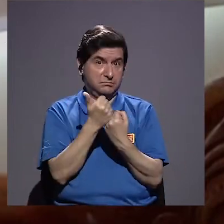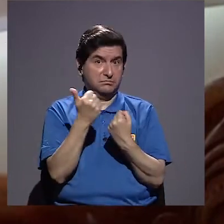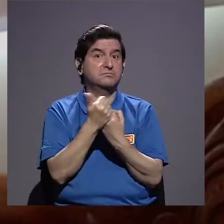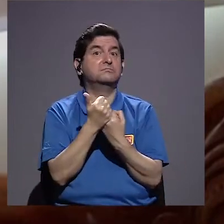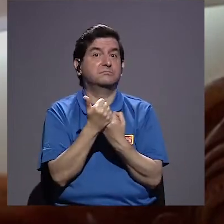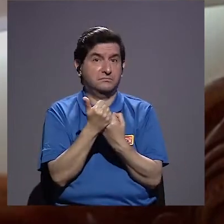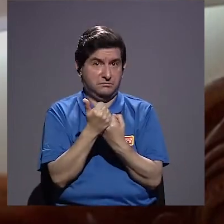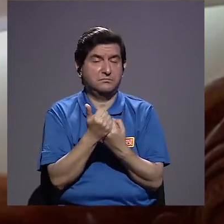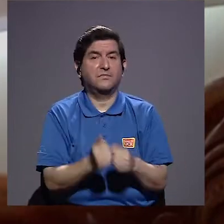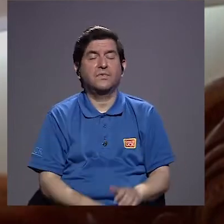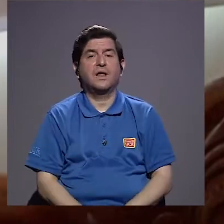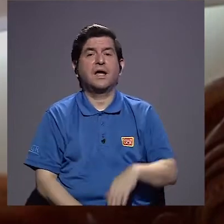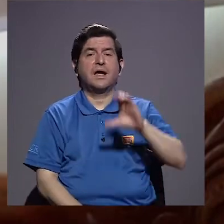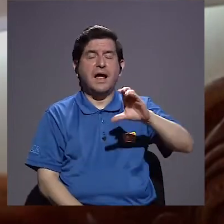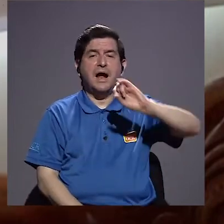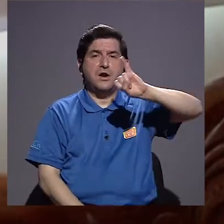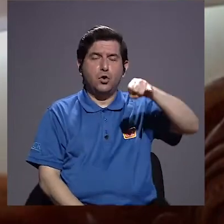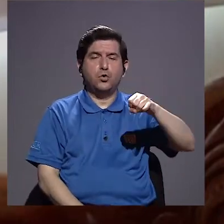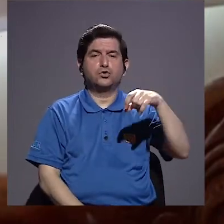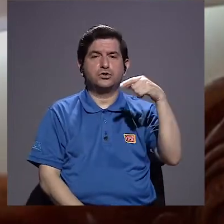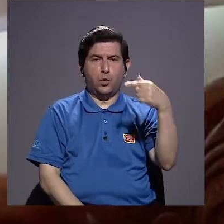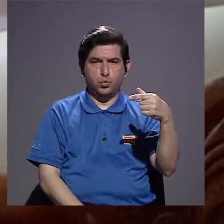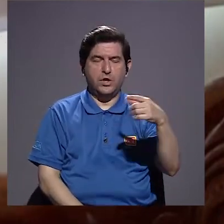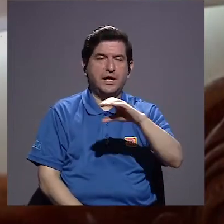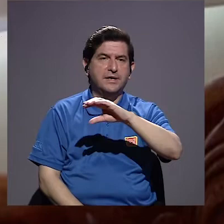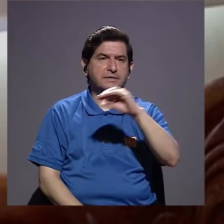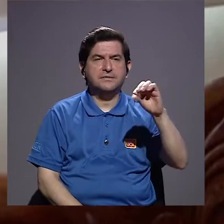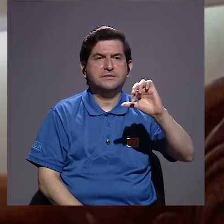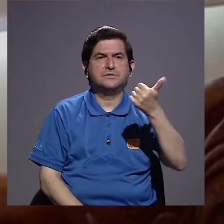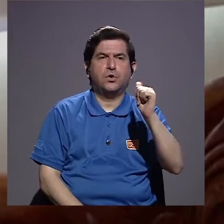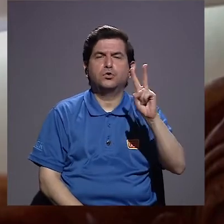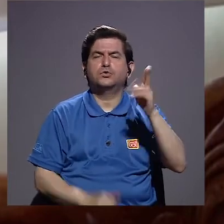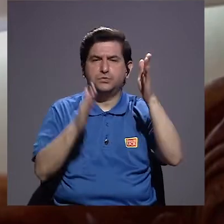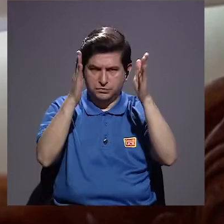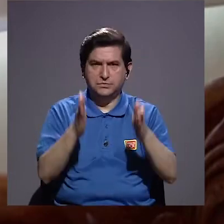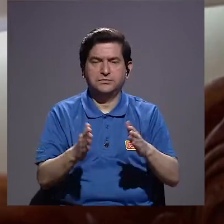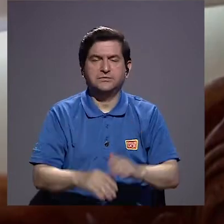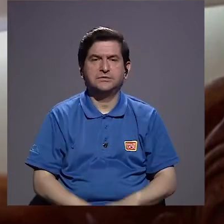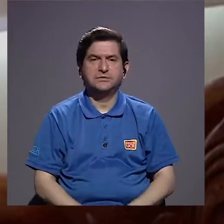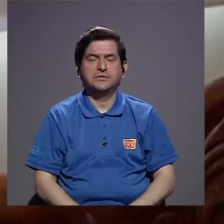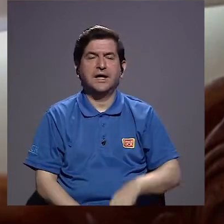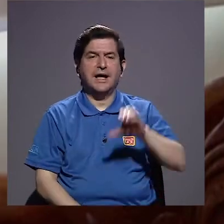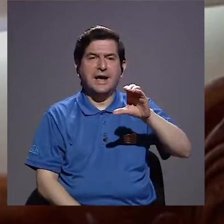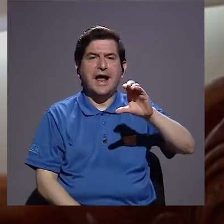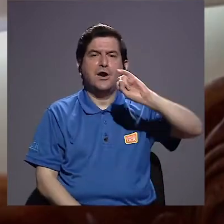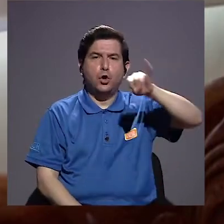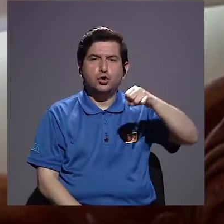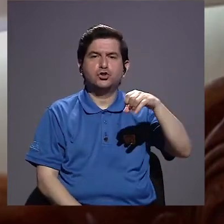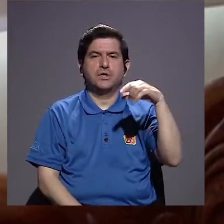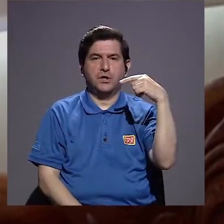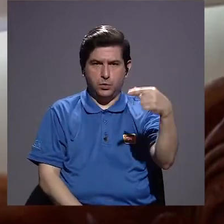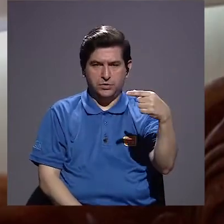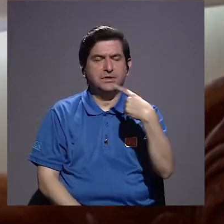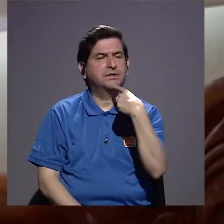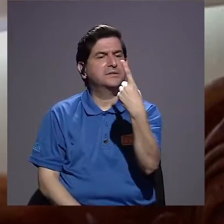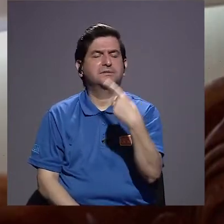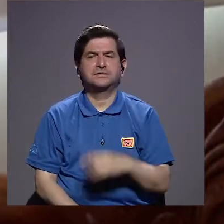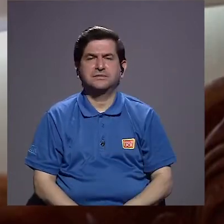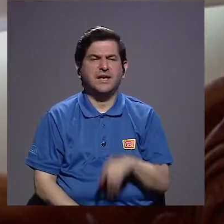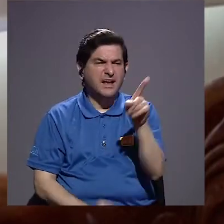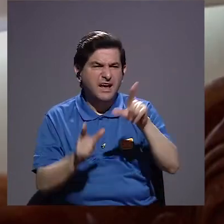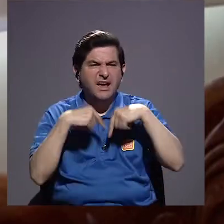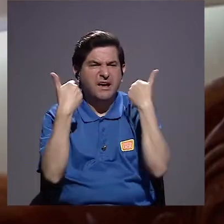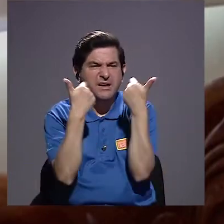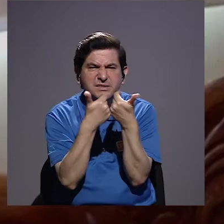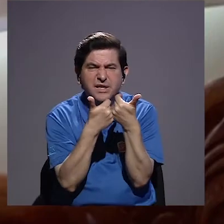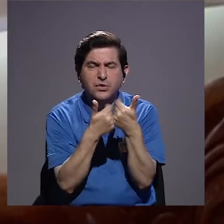cierto, de don Carlos José y de otros colegas. Don Carlos José decía que